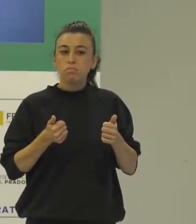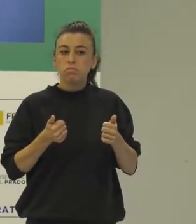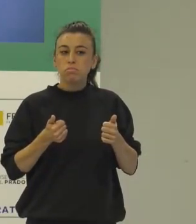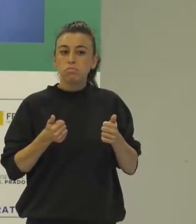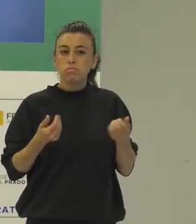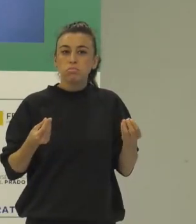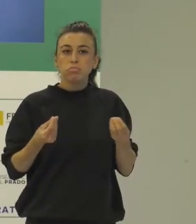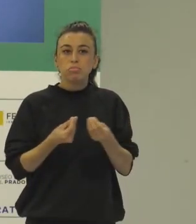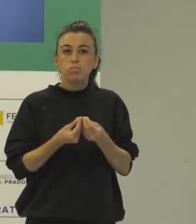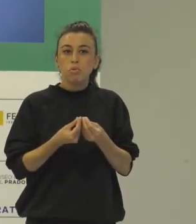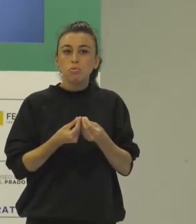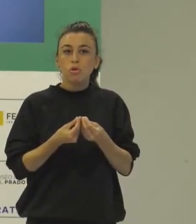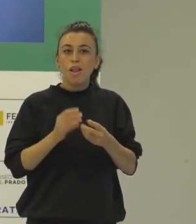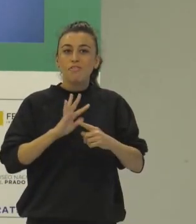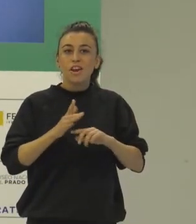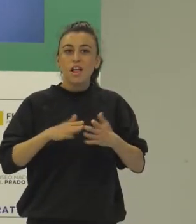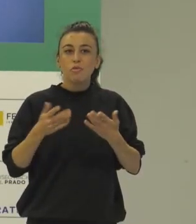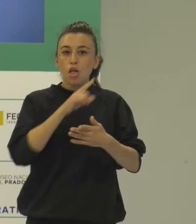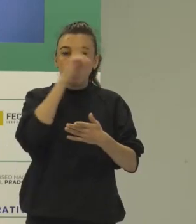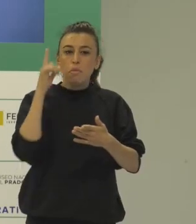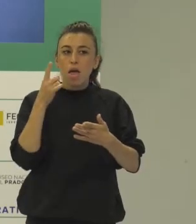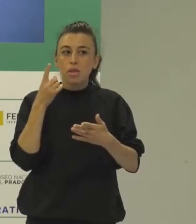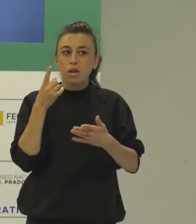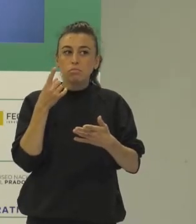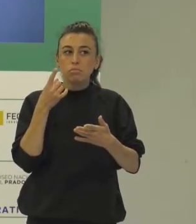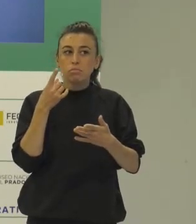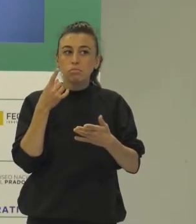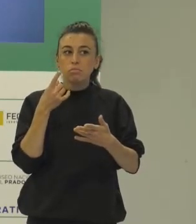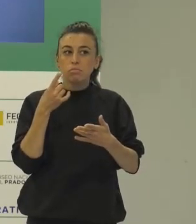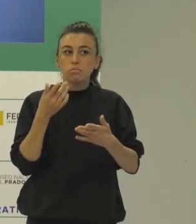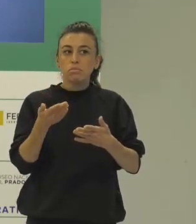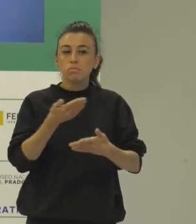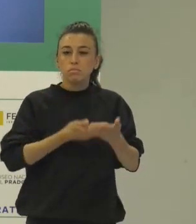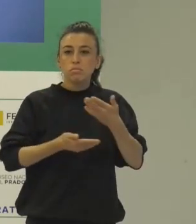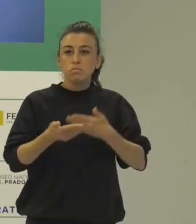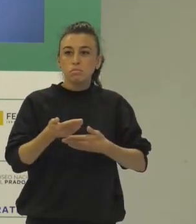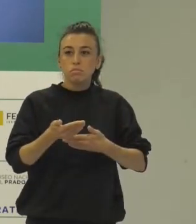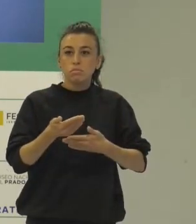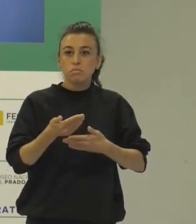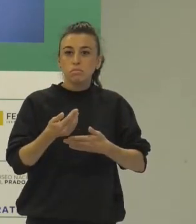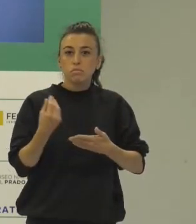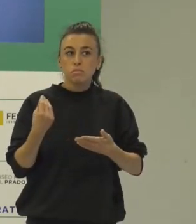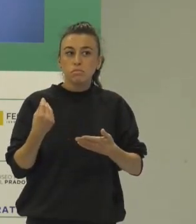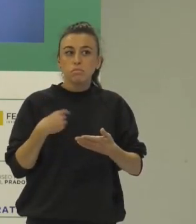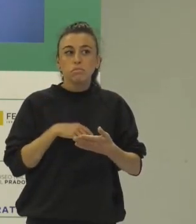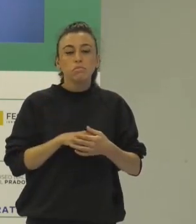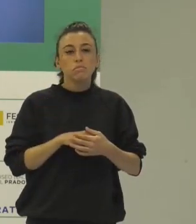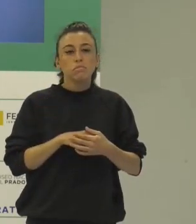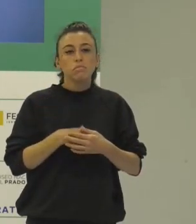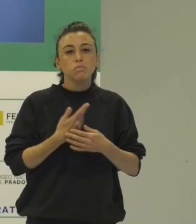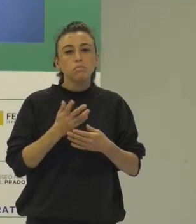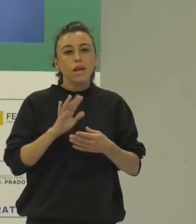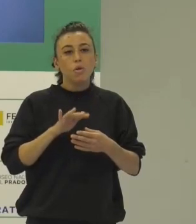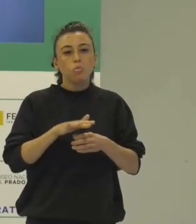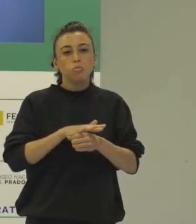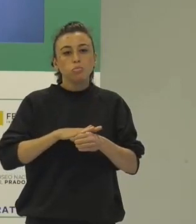de Madrid para presentar esta mesa sobre libertad de expresión en un área del mundo en crisis.